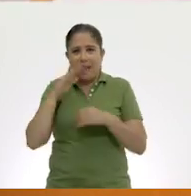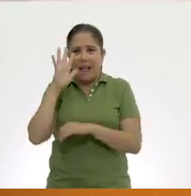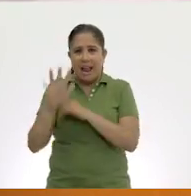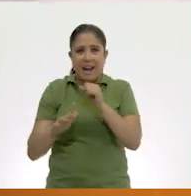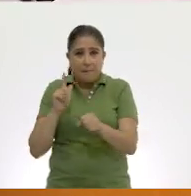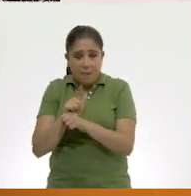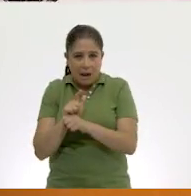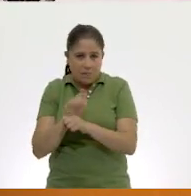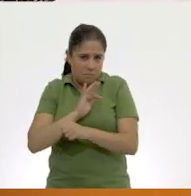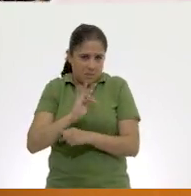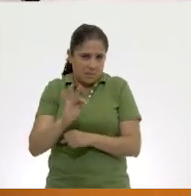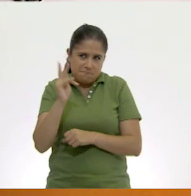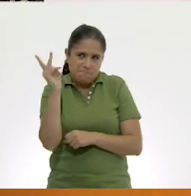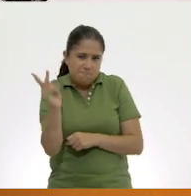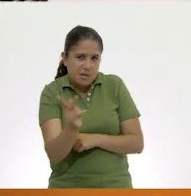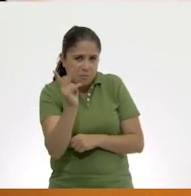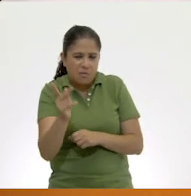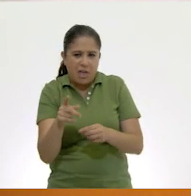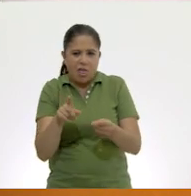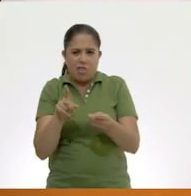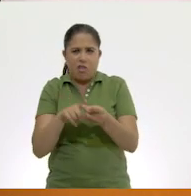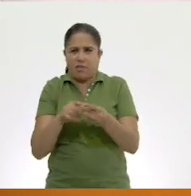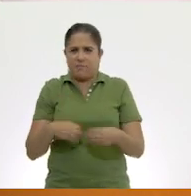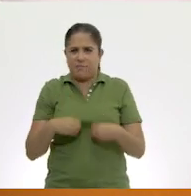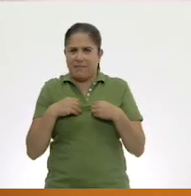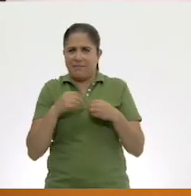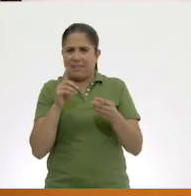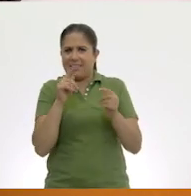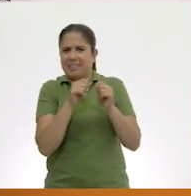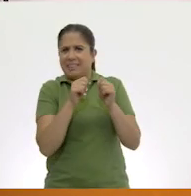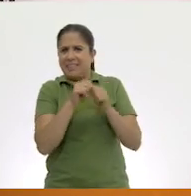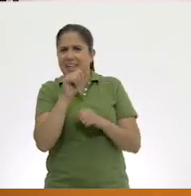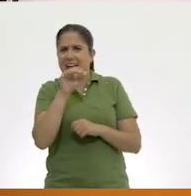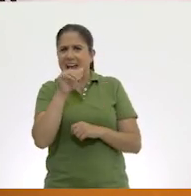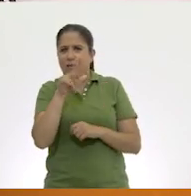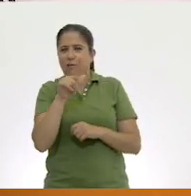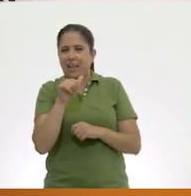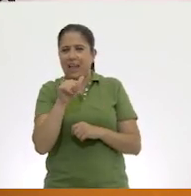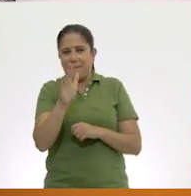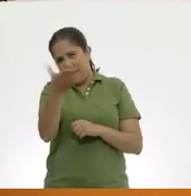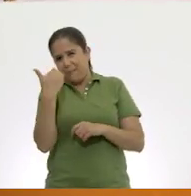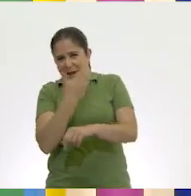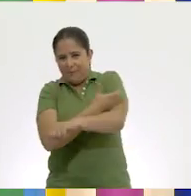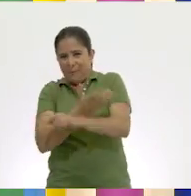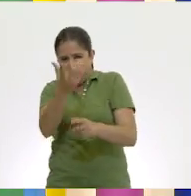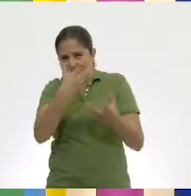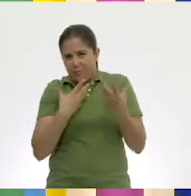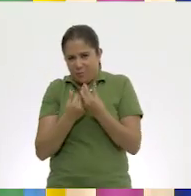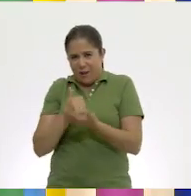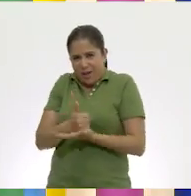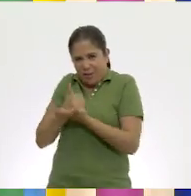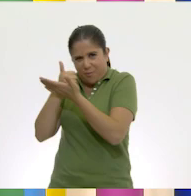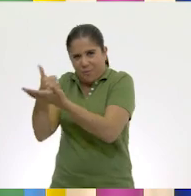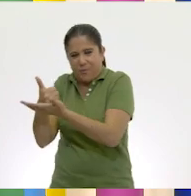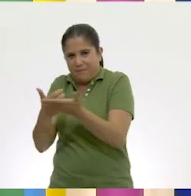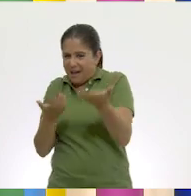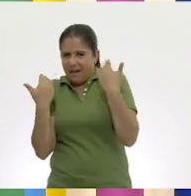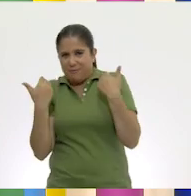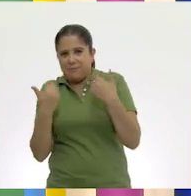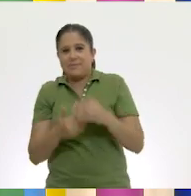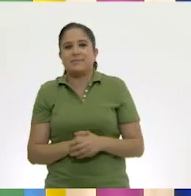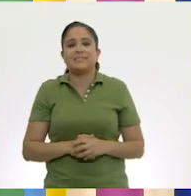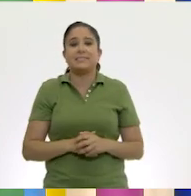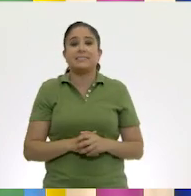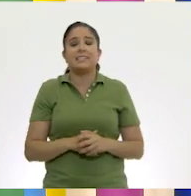y preguntarle dónde vive su tía carola qué te parece la acompañaba ahí vamos a acompañarla bien está